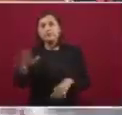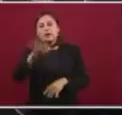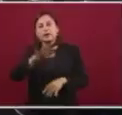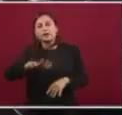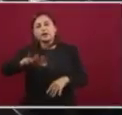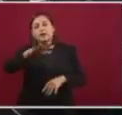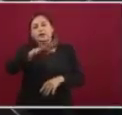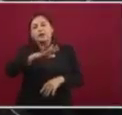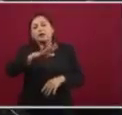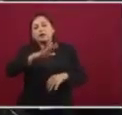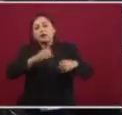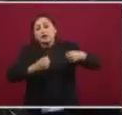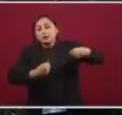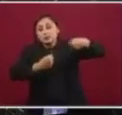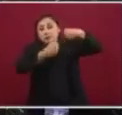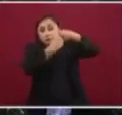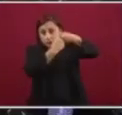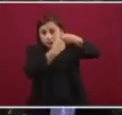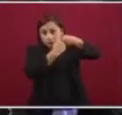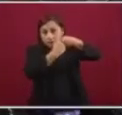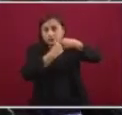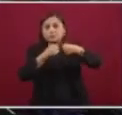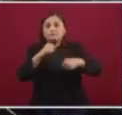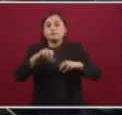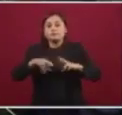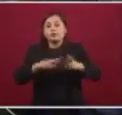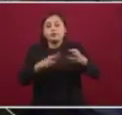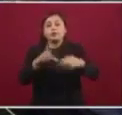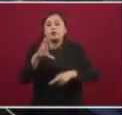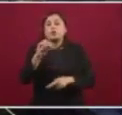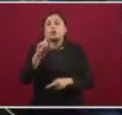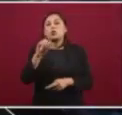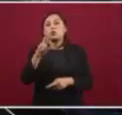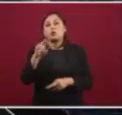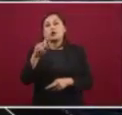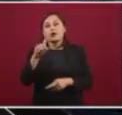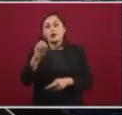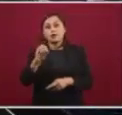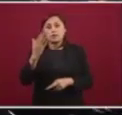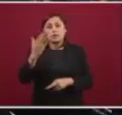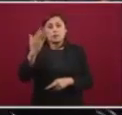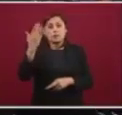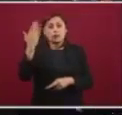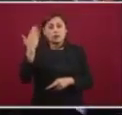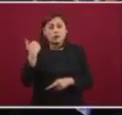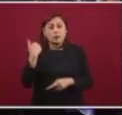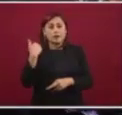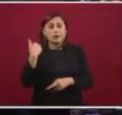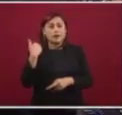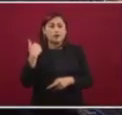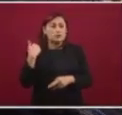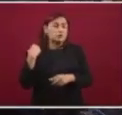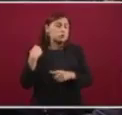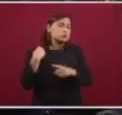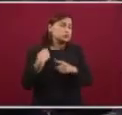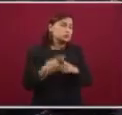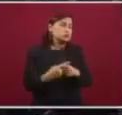población fronteriza. Tiene años el río Colorado seco de este lado mexicano, pero del